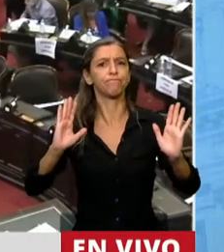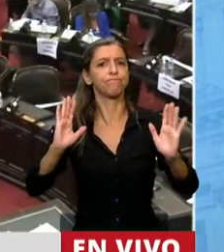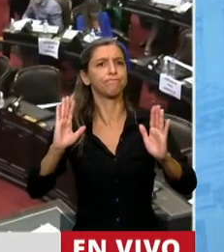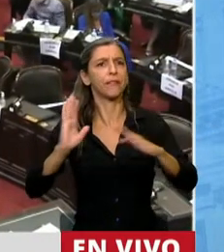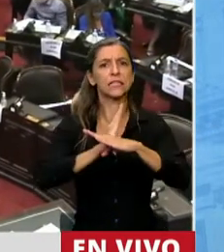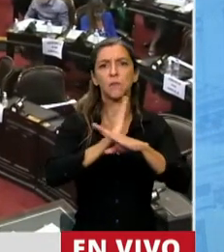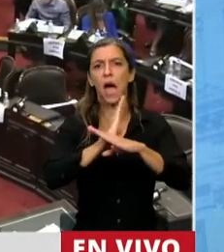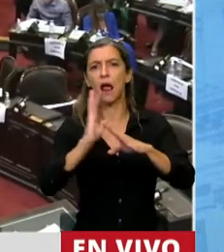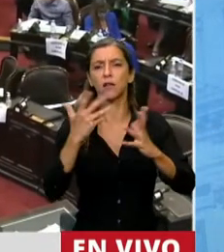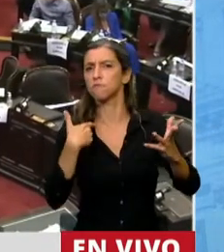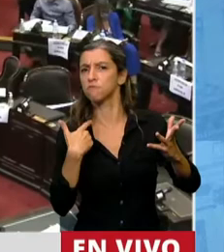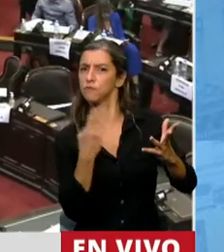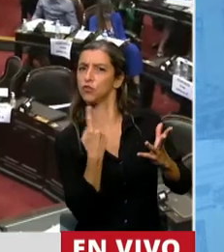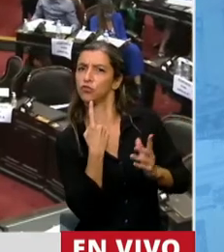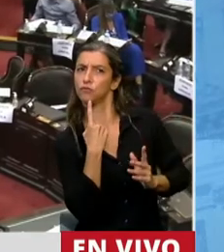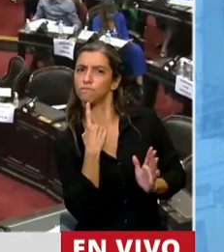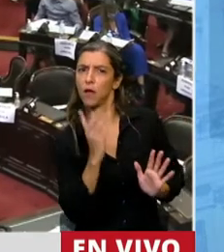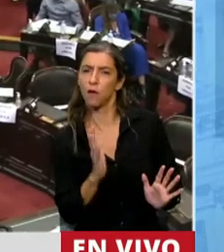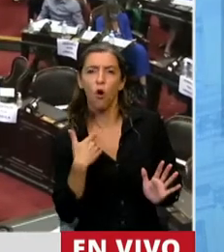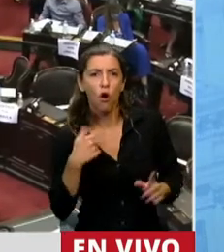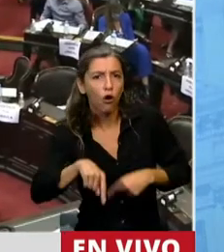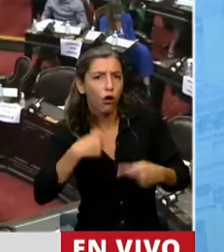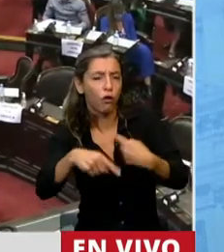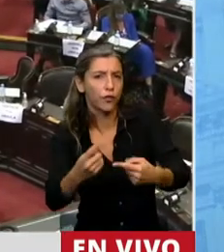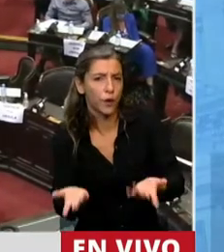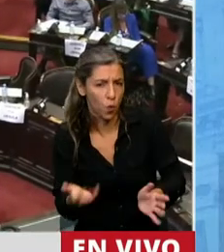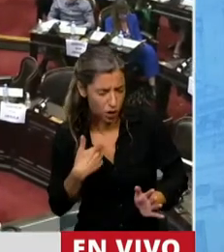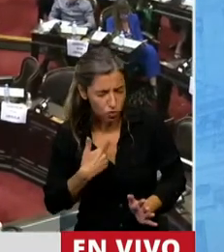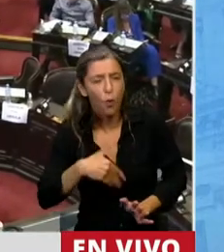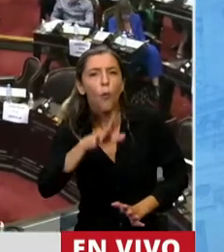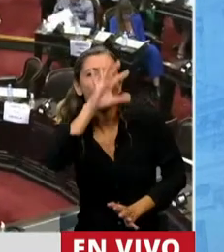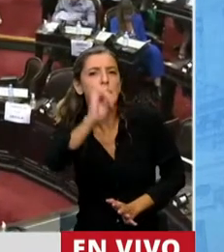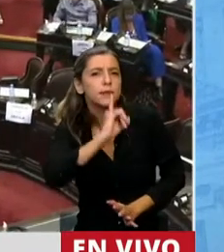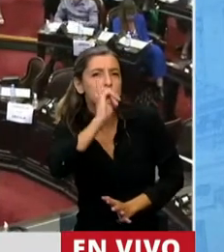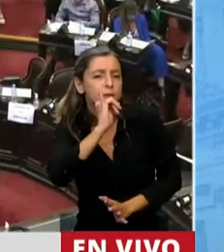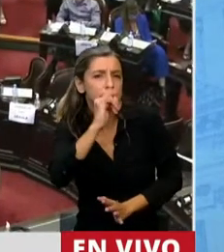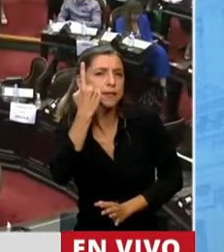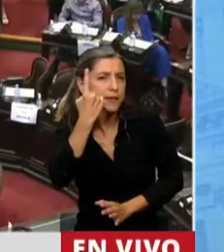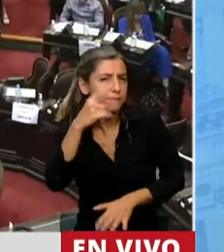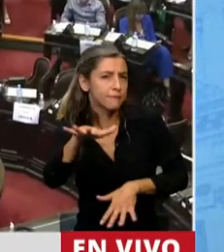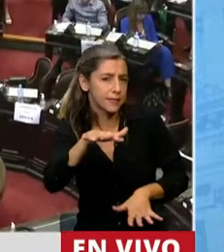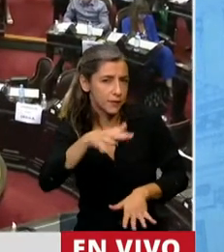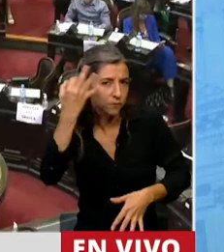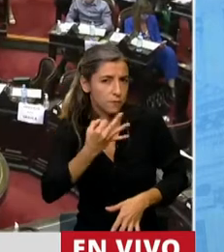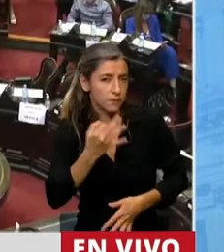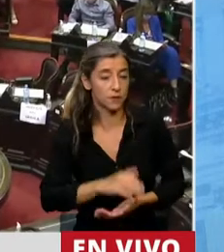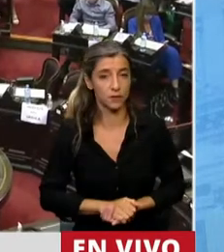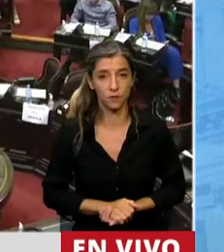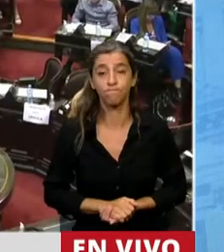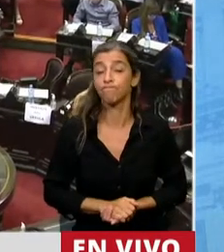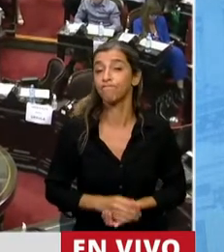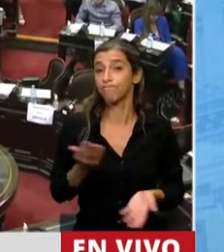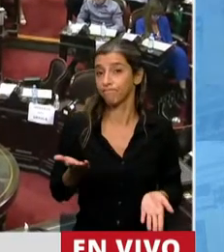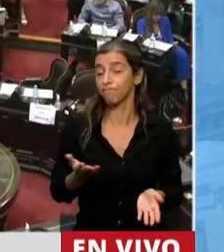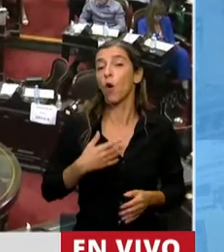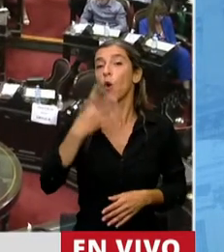gestión. Y me voy a referir a un caso particular, presidente, de quien fue 4 veces vicepresidente